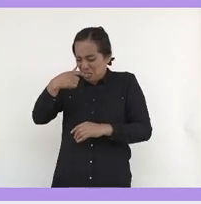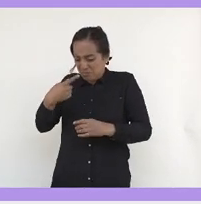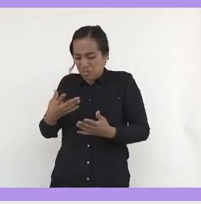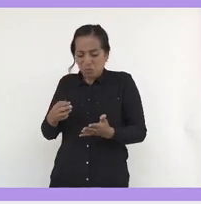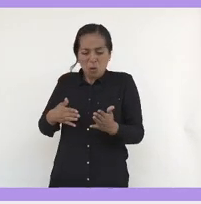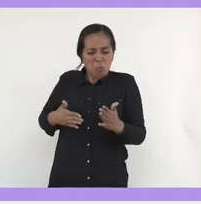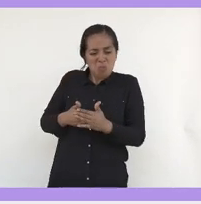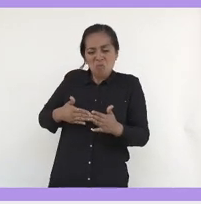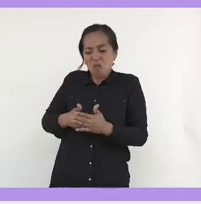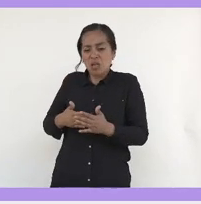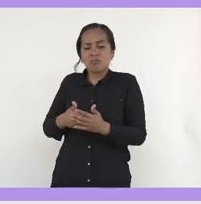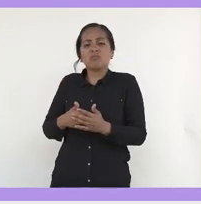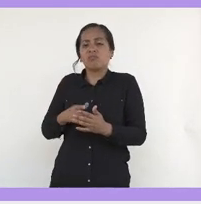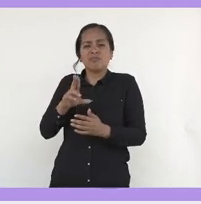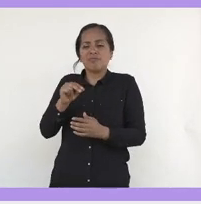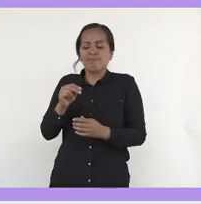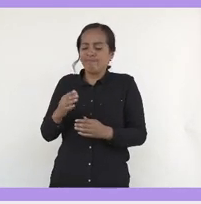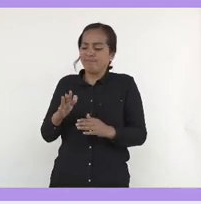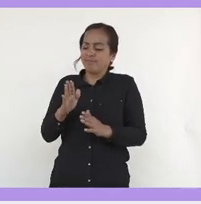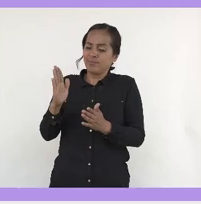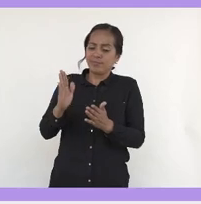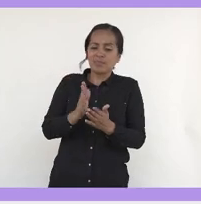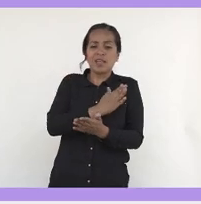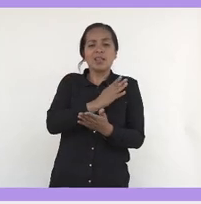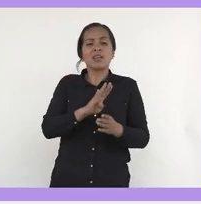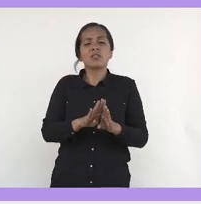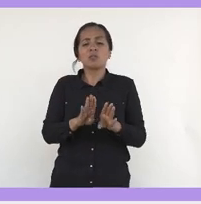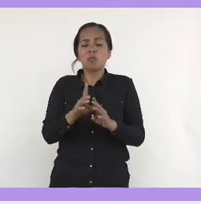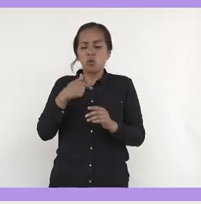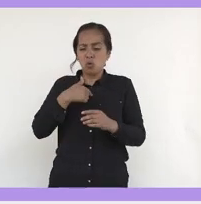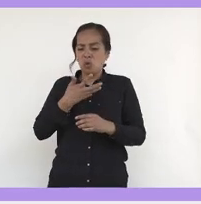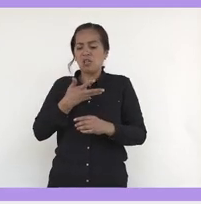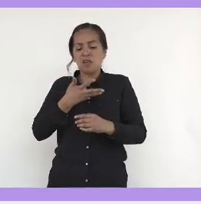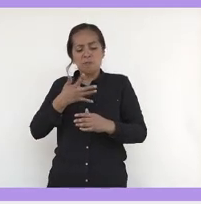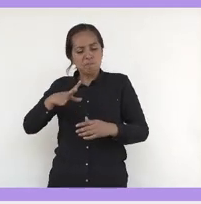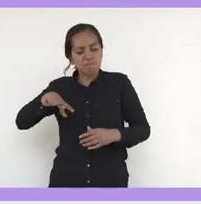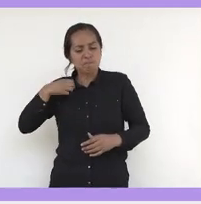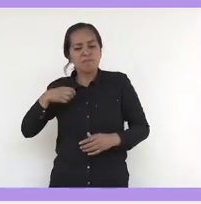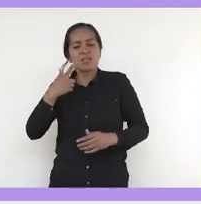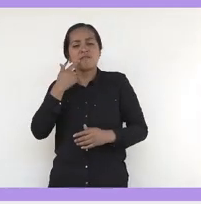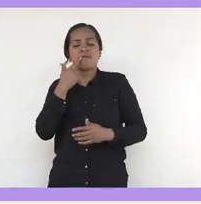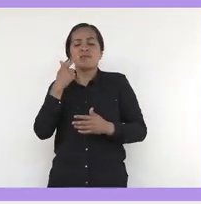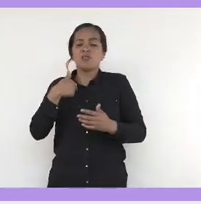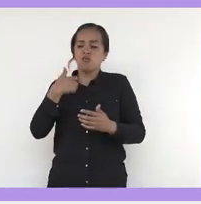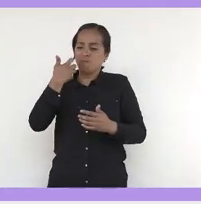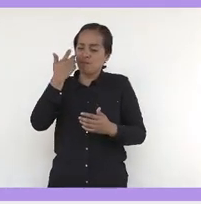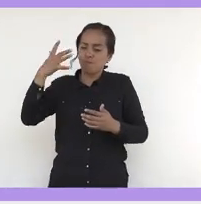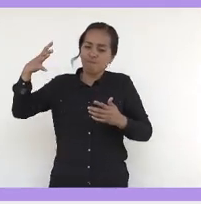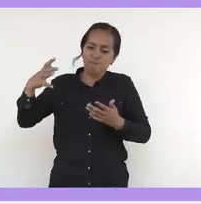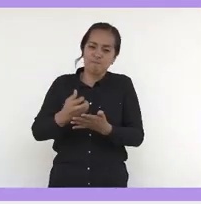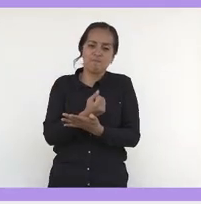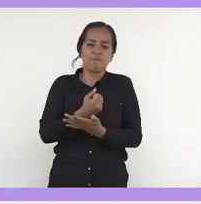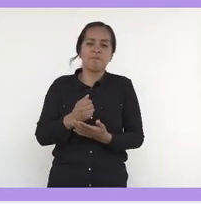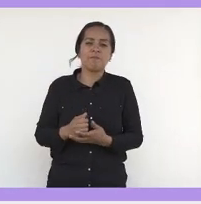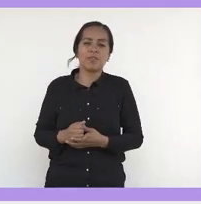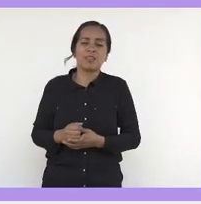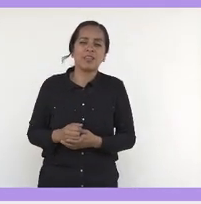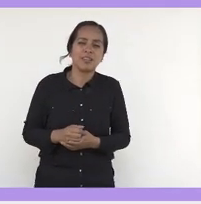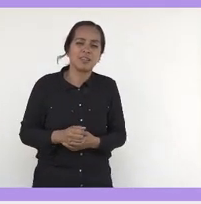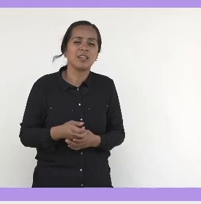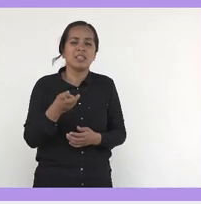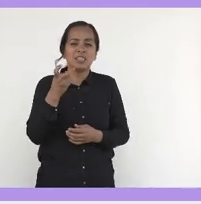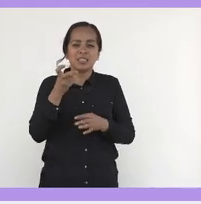bueno yo tengo esto y a otro país tiene el otro pero voy a tratar de ganar yo creo que siempre voy hacia un torneo y